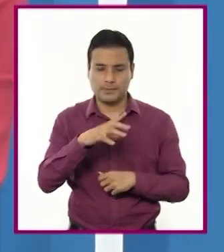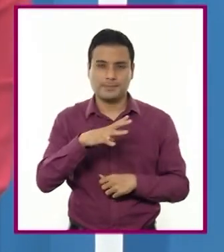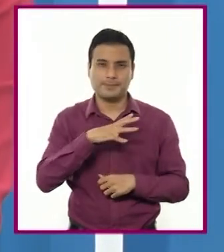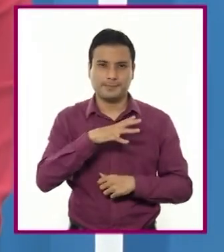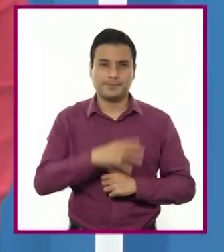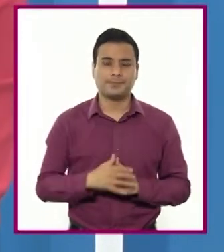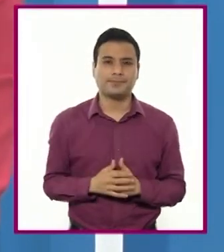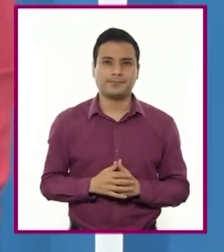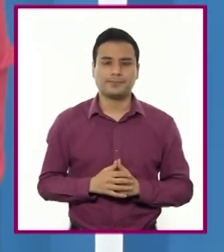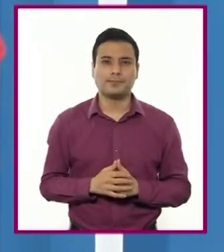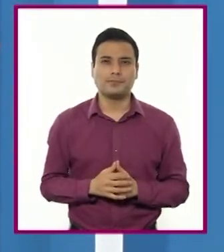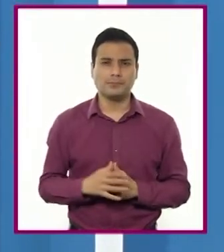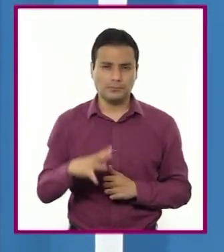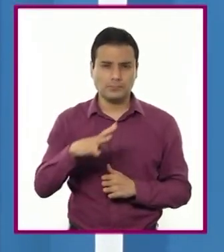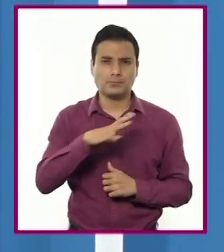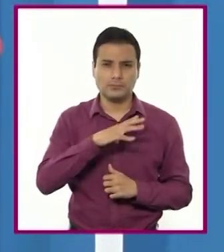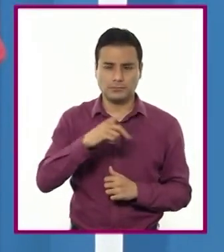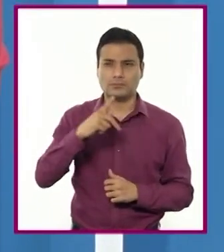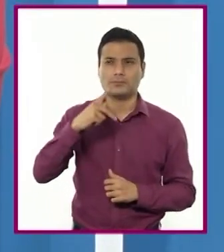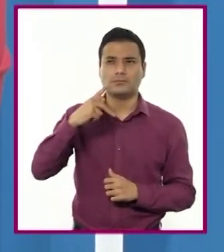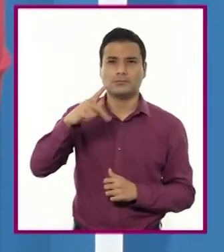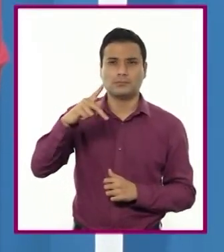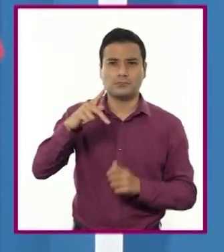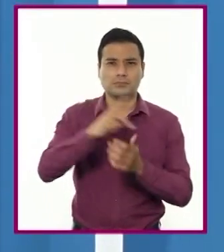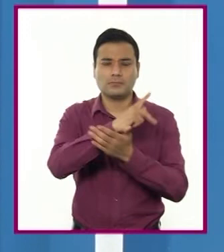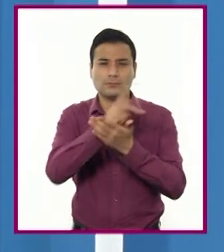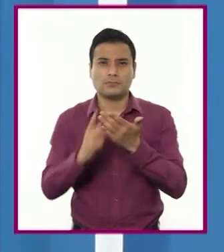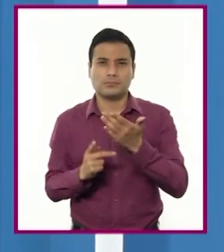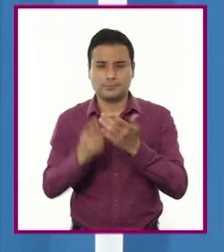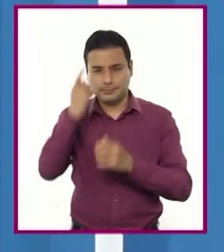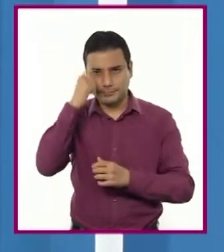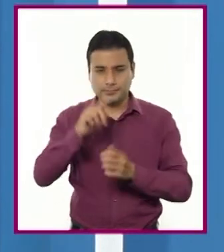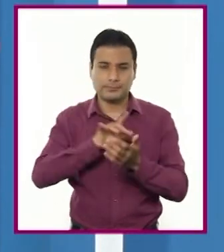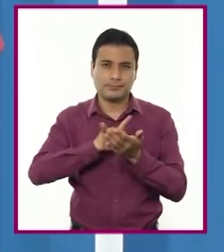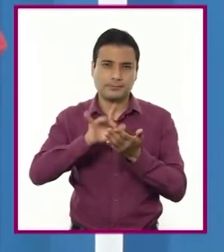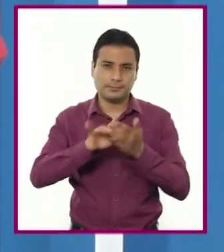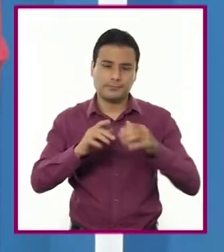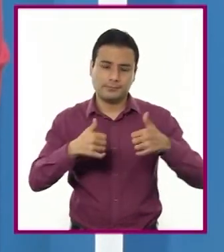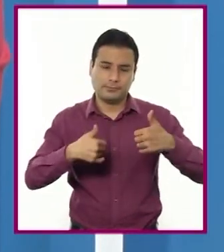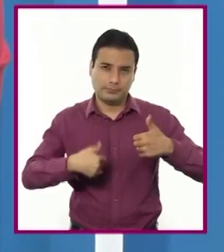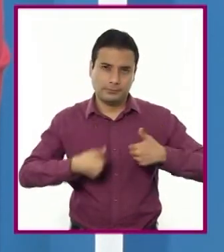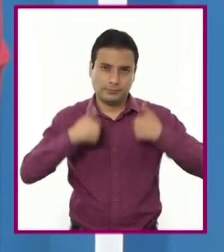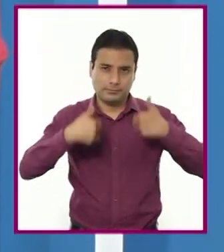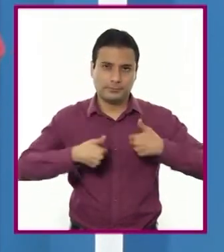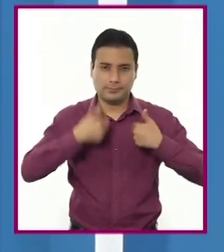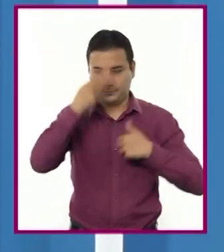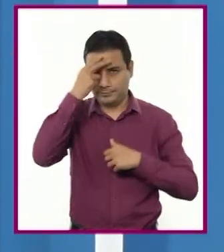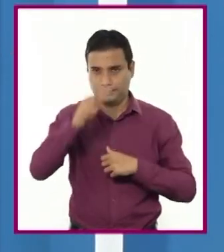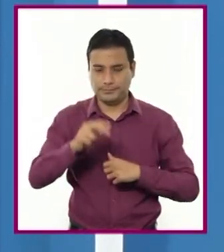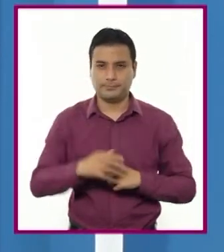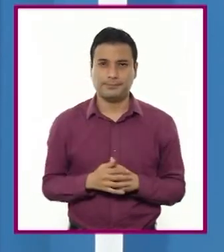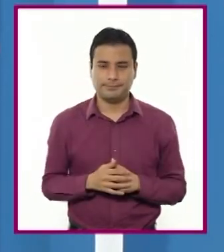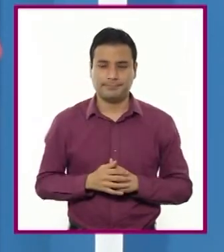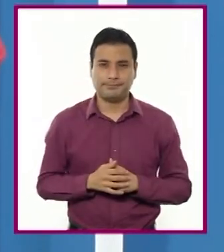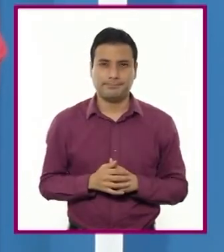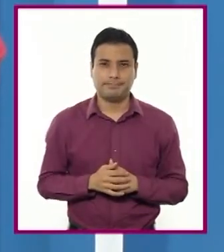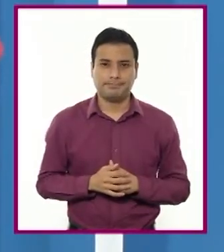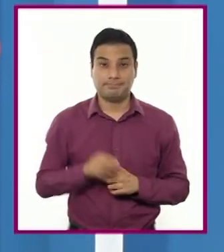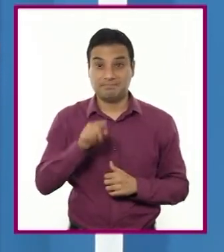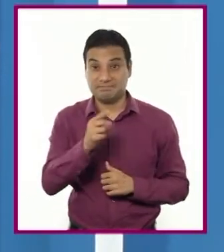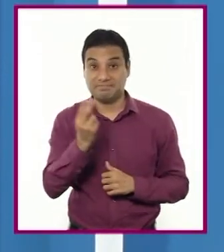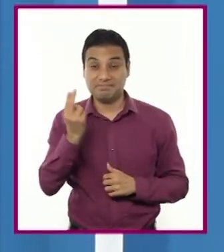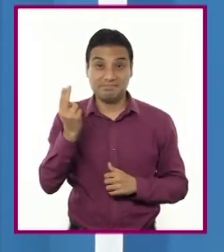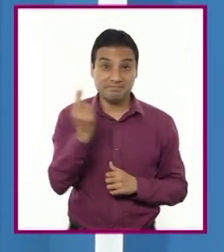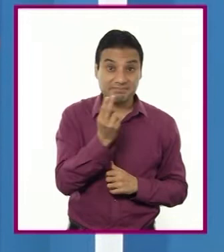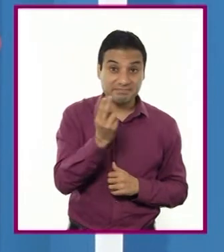a través de políticas públicas a favor de las y los jóvenes mexicanos, responde a la demanda de ellas y ellos